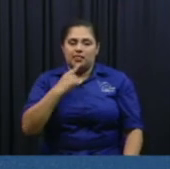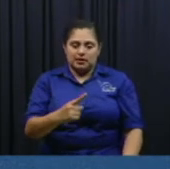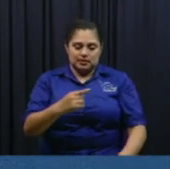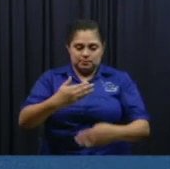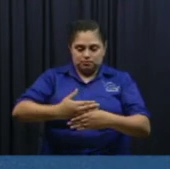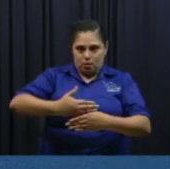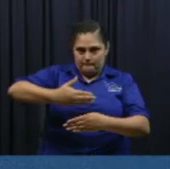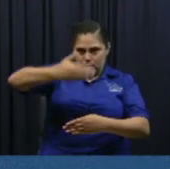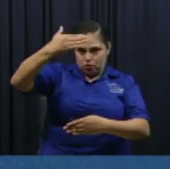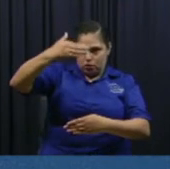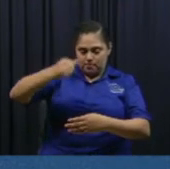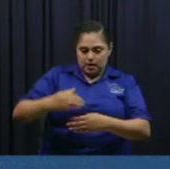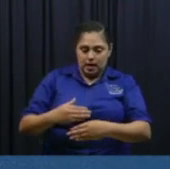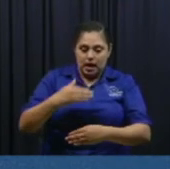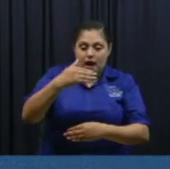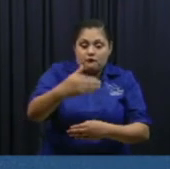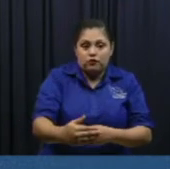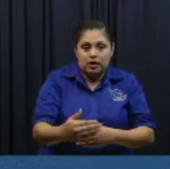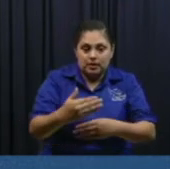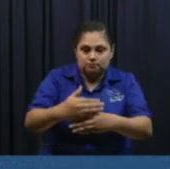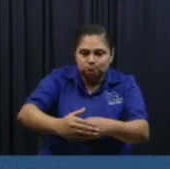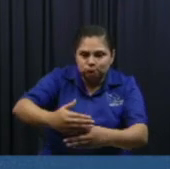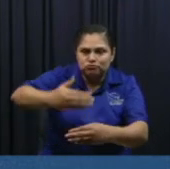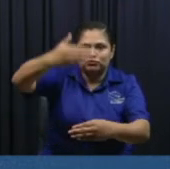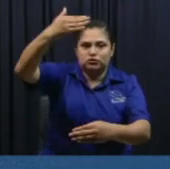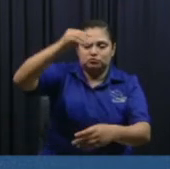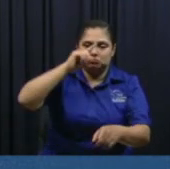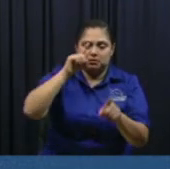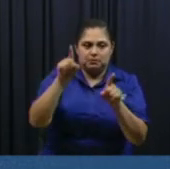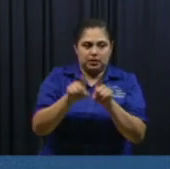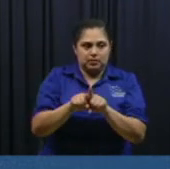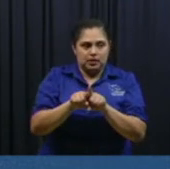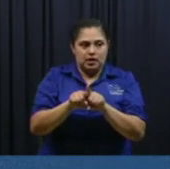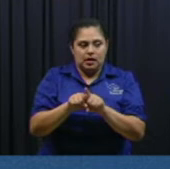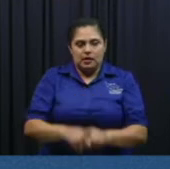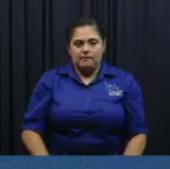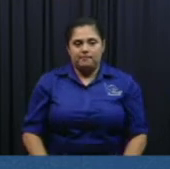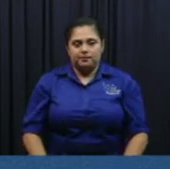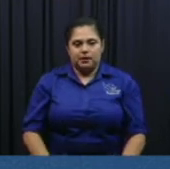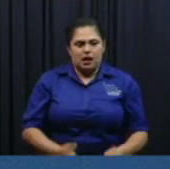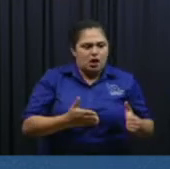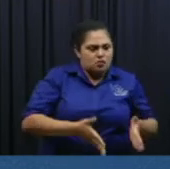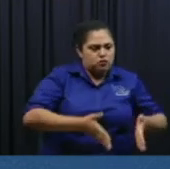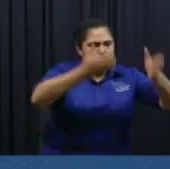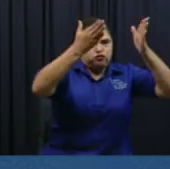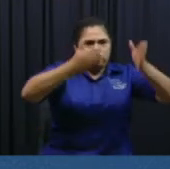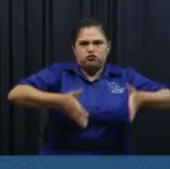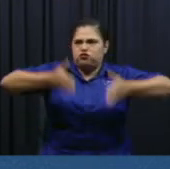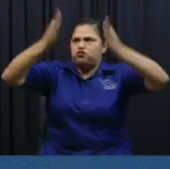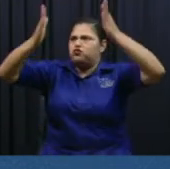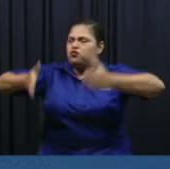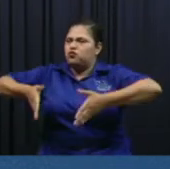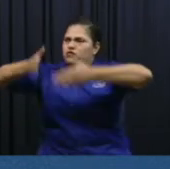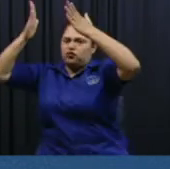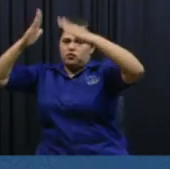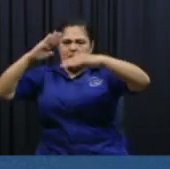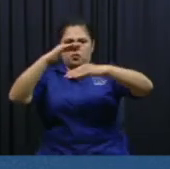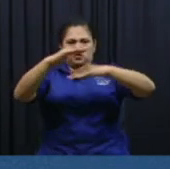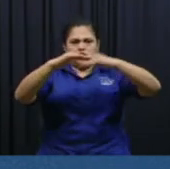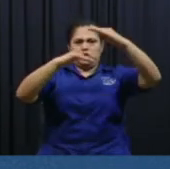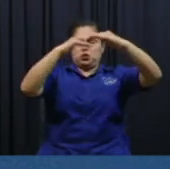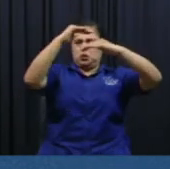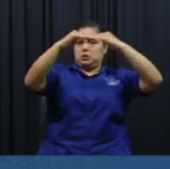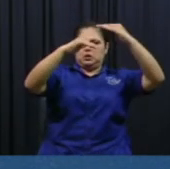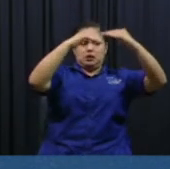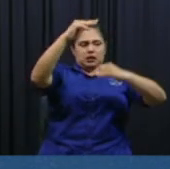muro y fortificó el terraplén de la ciudad de David impresionante Cómo puso la defensa